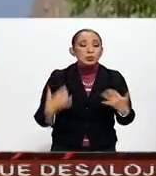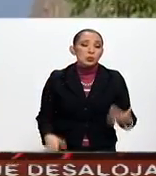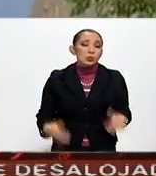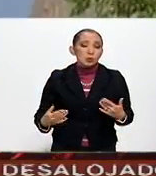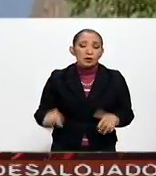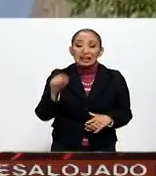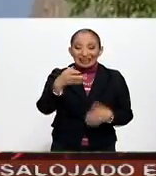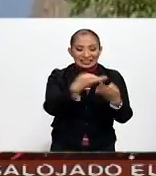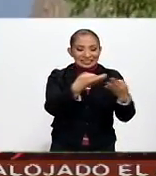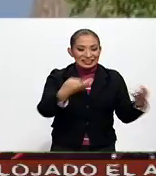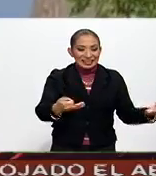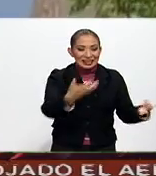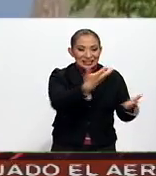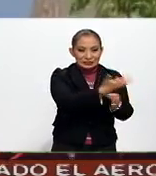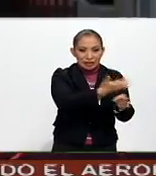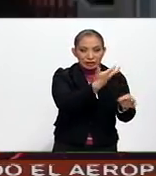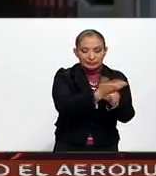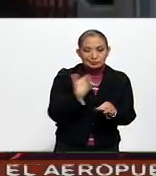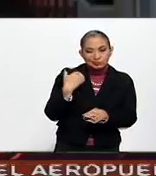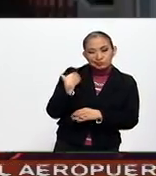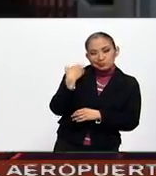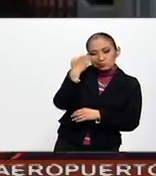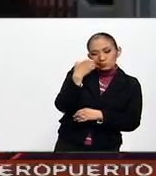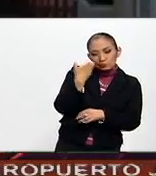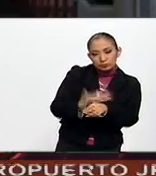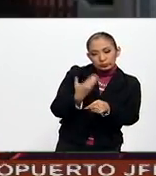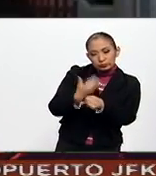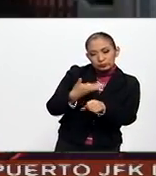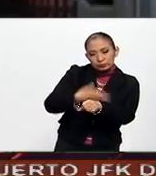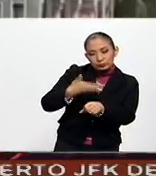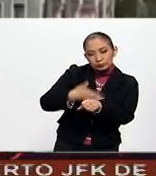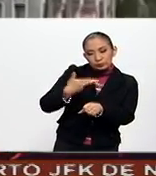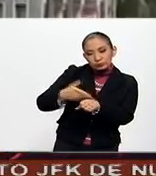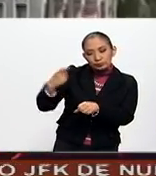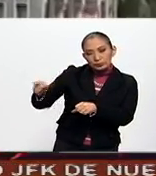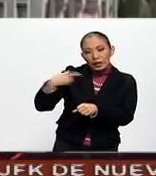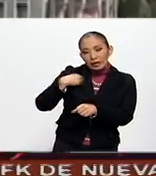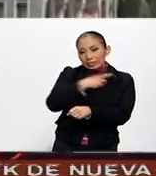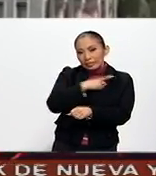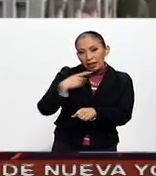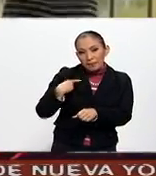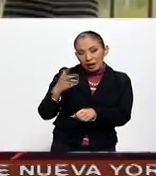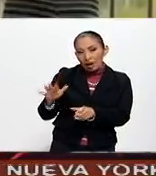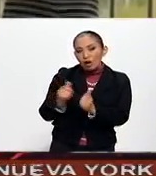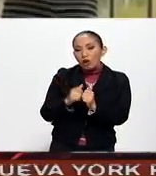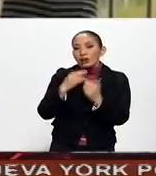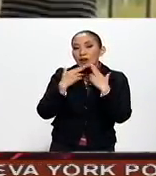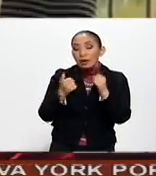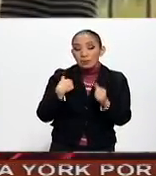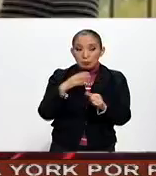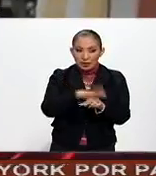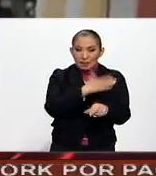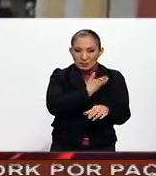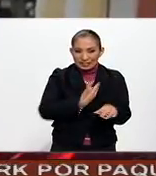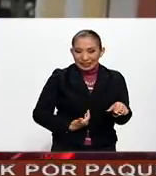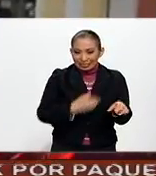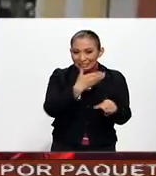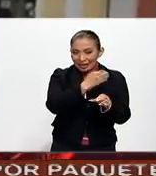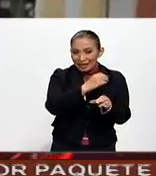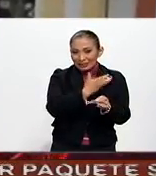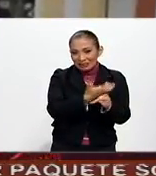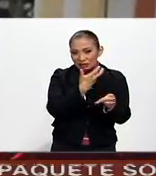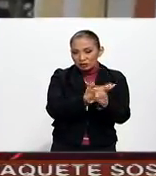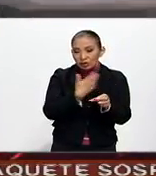El territorio estadounidense reestructurará su deuda a partir de medidas fiscales luego de que el presidente Obama firmó ayer una ley